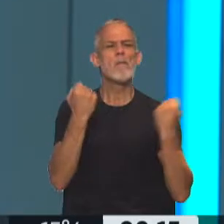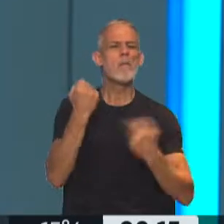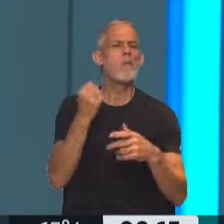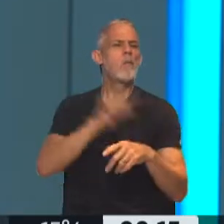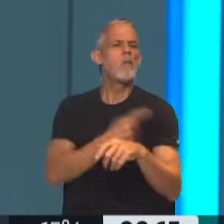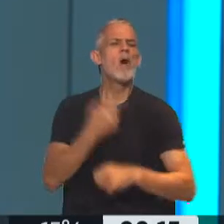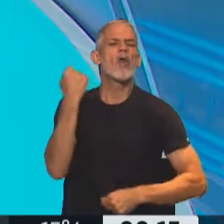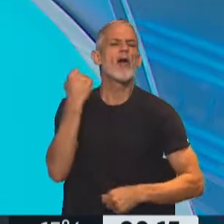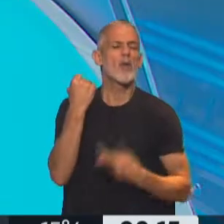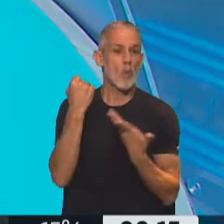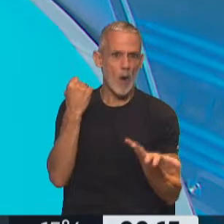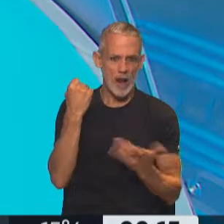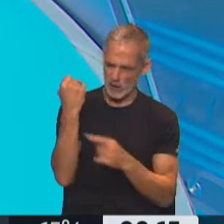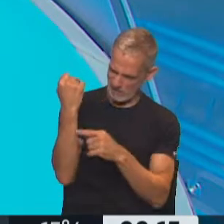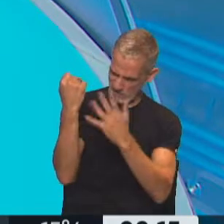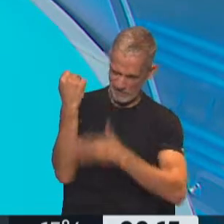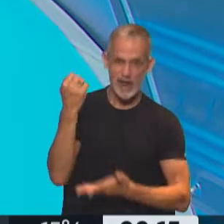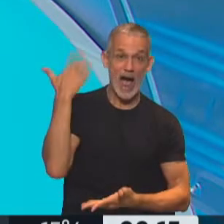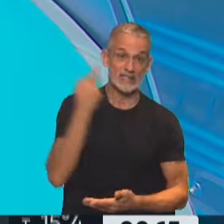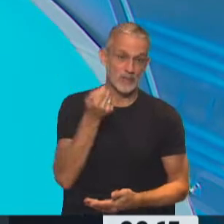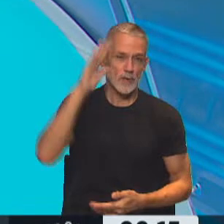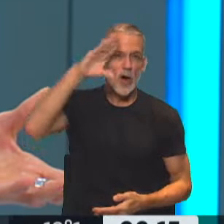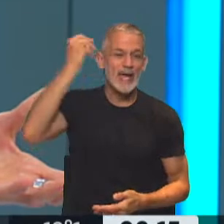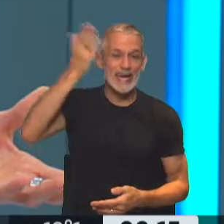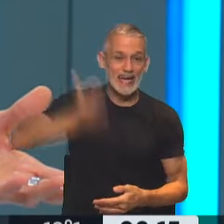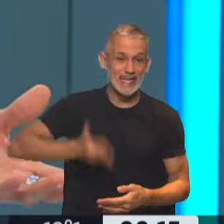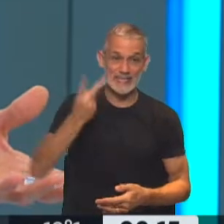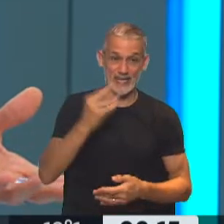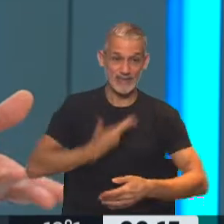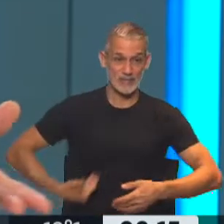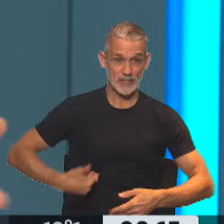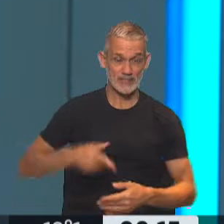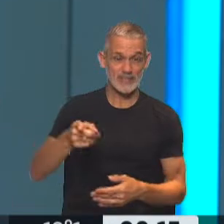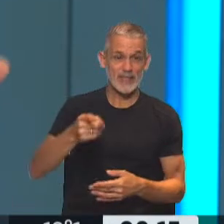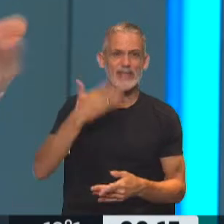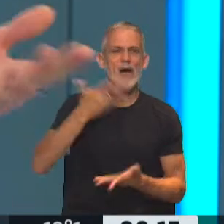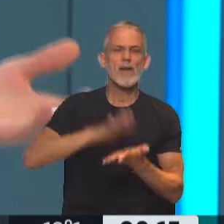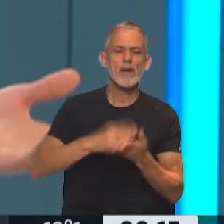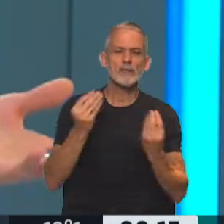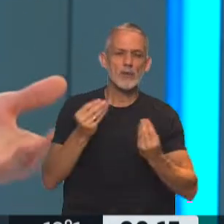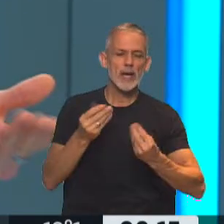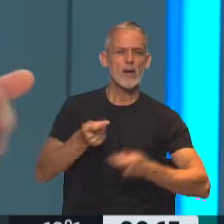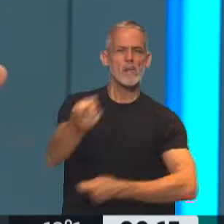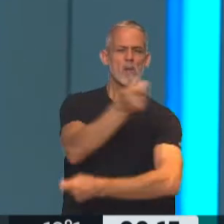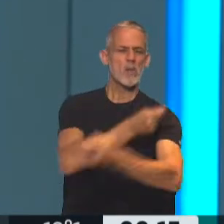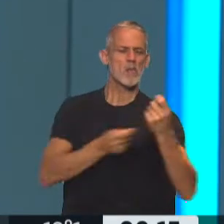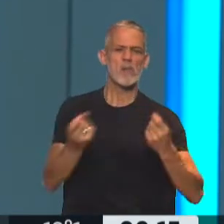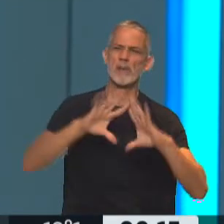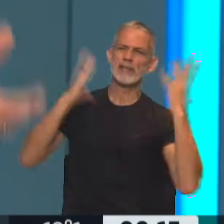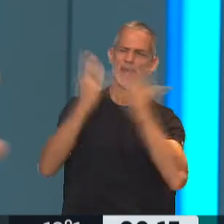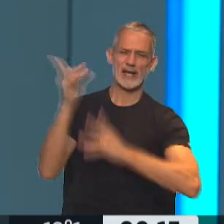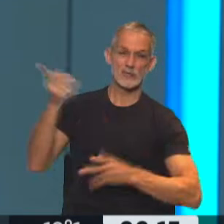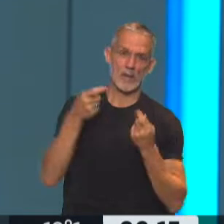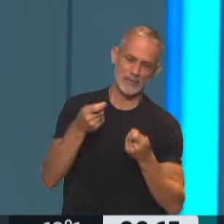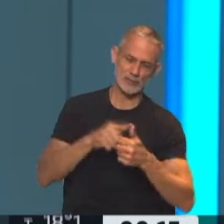poder. ¿Cuál es el verdadero poder? Bueno, hace pocos días Cristina Fernández de Kirchner, la vicepresidenta de la Nación, hablaba del mercado financiero internacional,